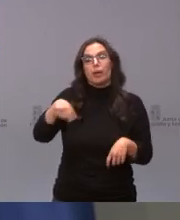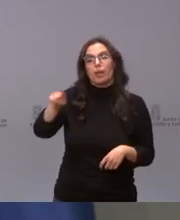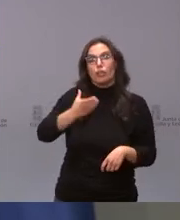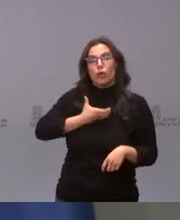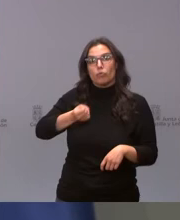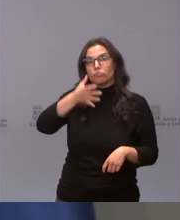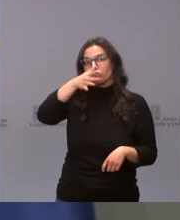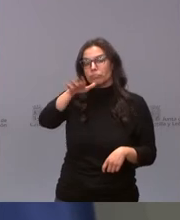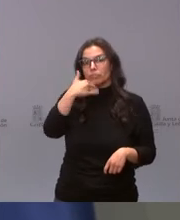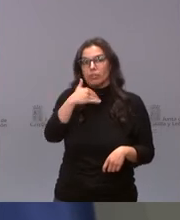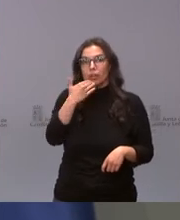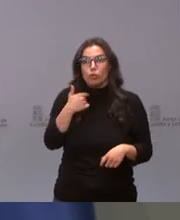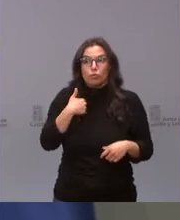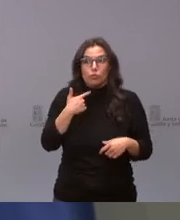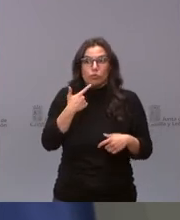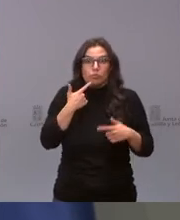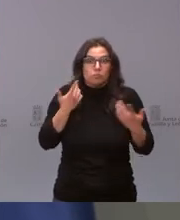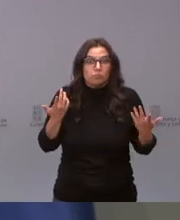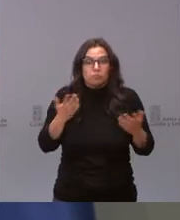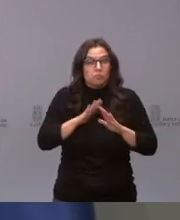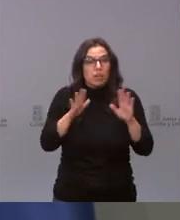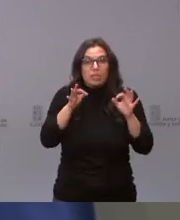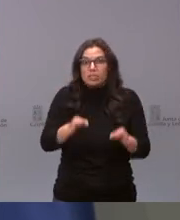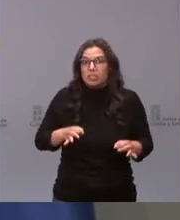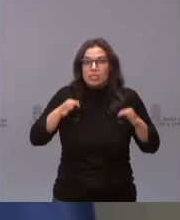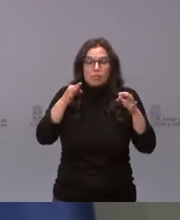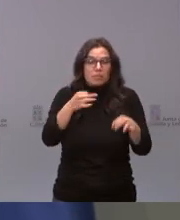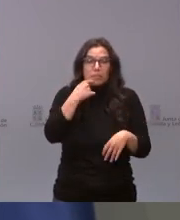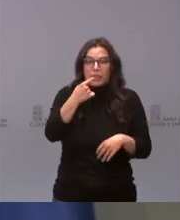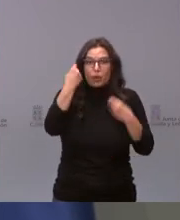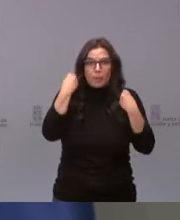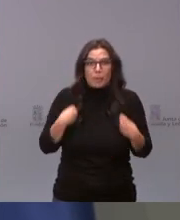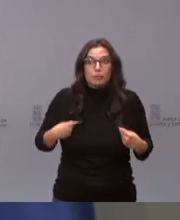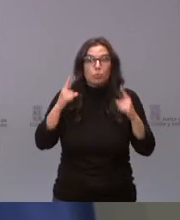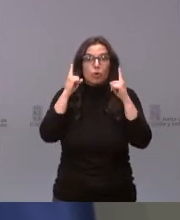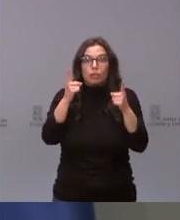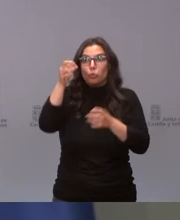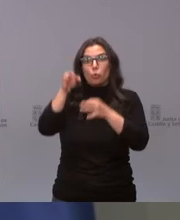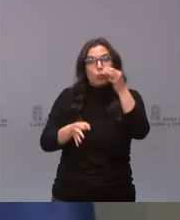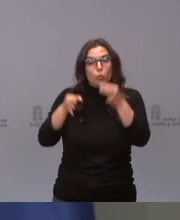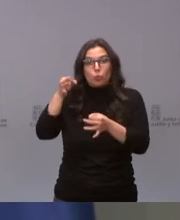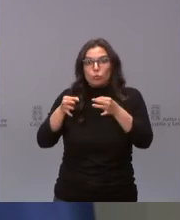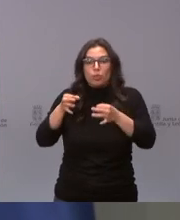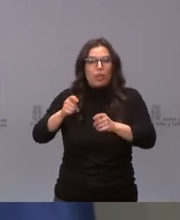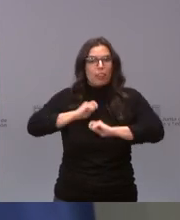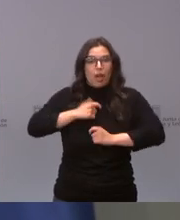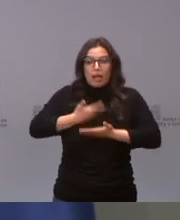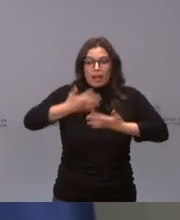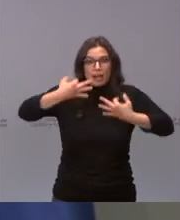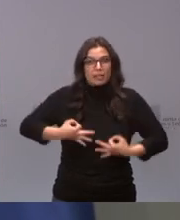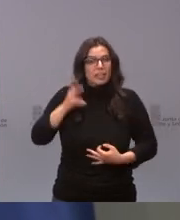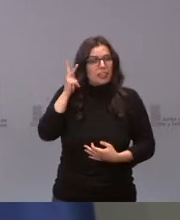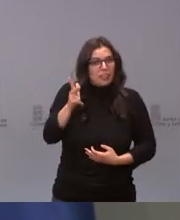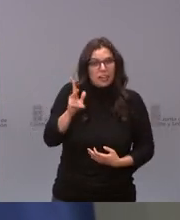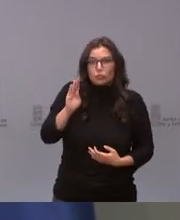justicia, no puedo decir otra cosa que lo que digo vez tras vez en estos casos. La justicia es una garantía, es un derecho,